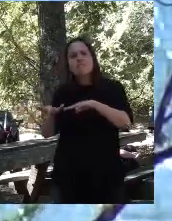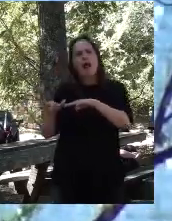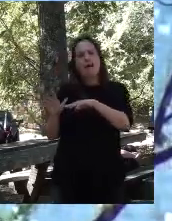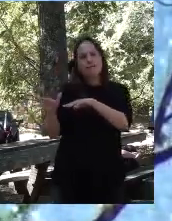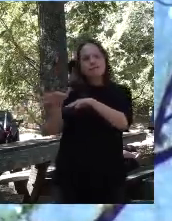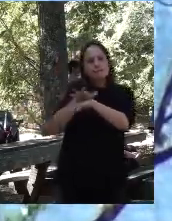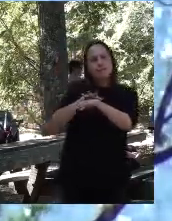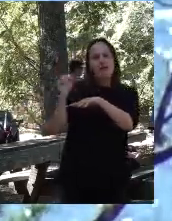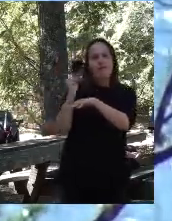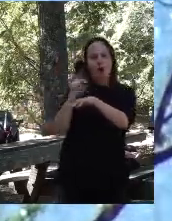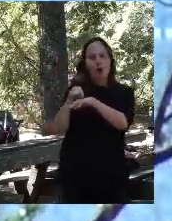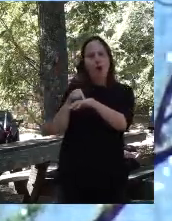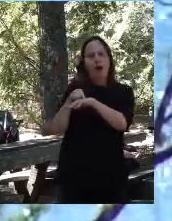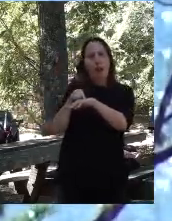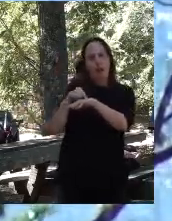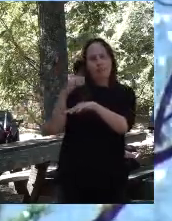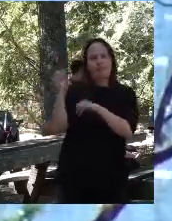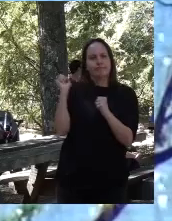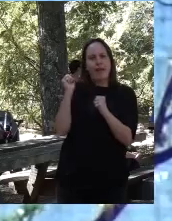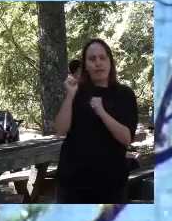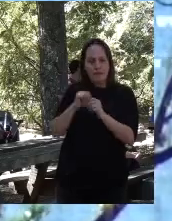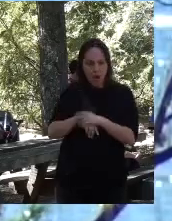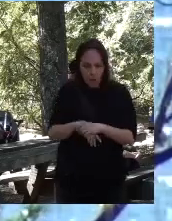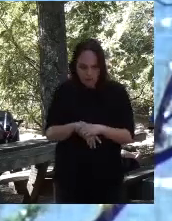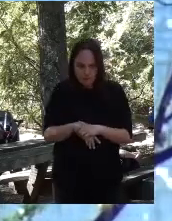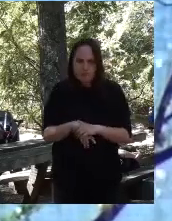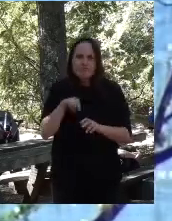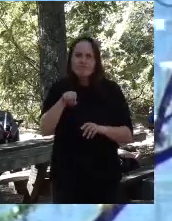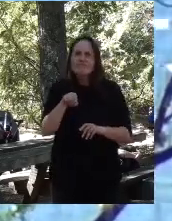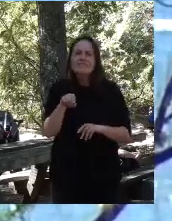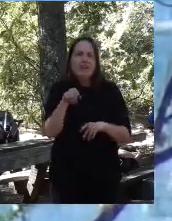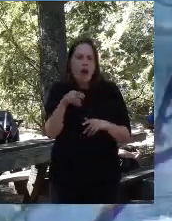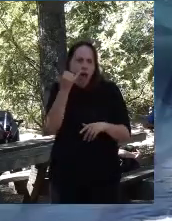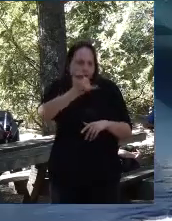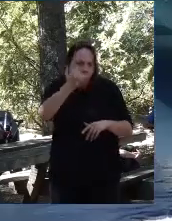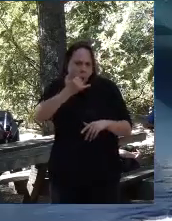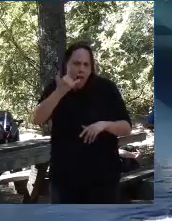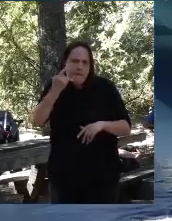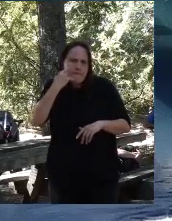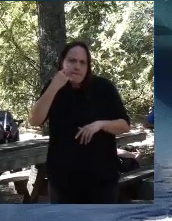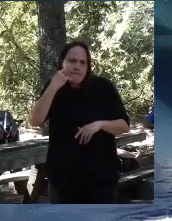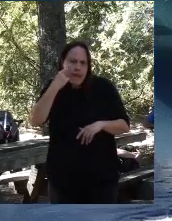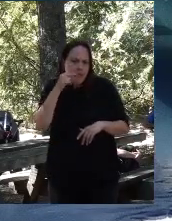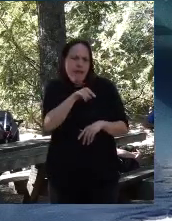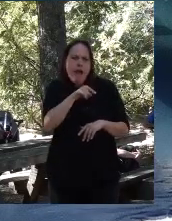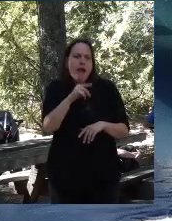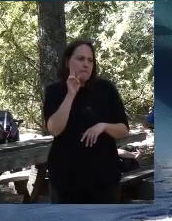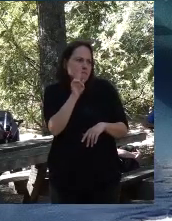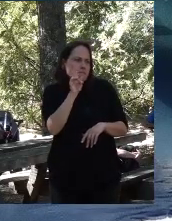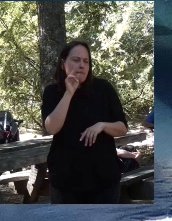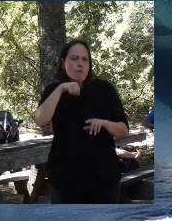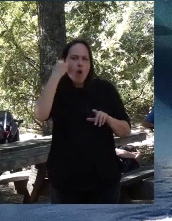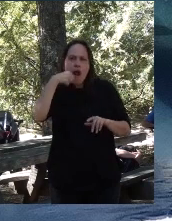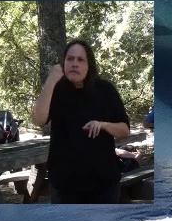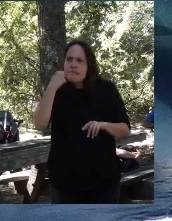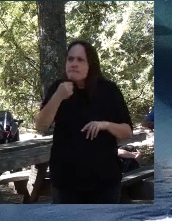La vida en la Antártida no es tímida, explota por todos los rincones. Mires a donde mires, ves fauna. Y